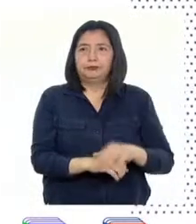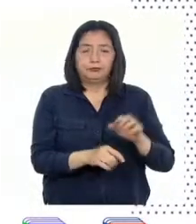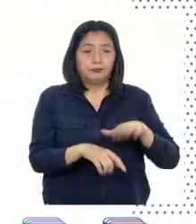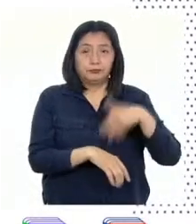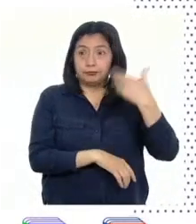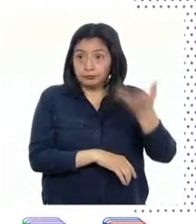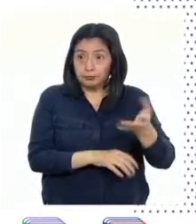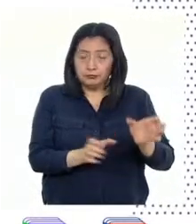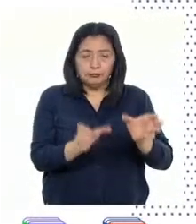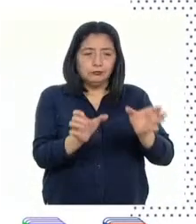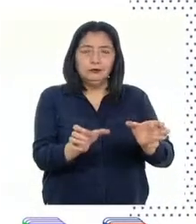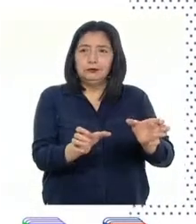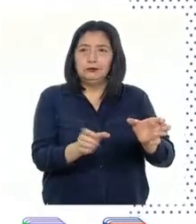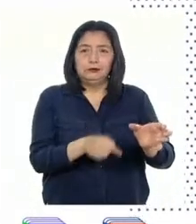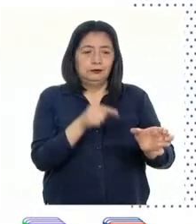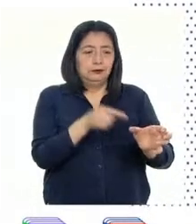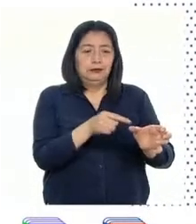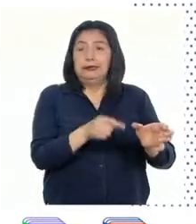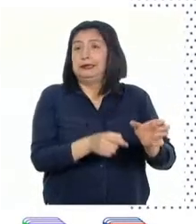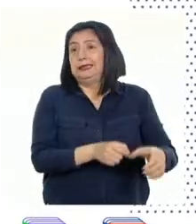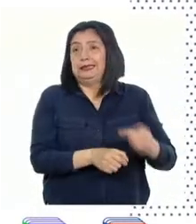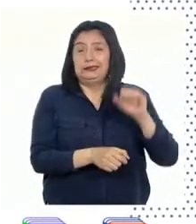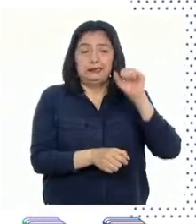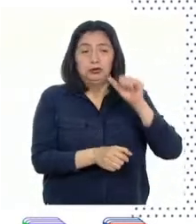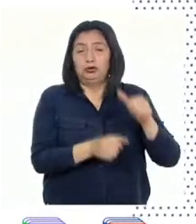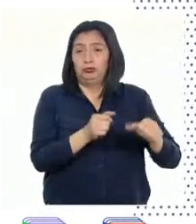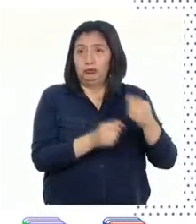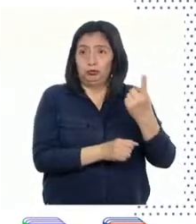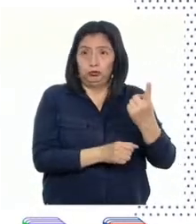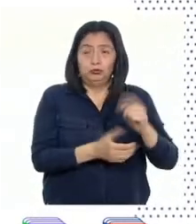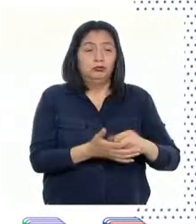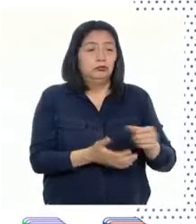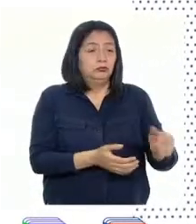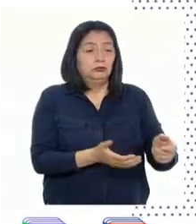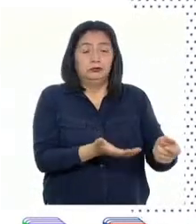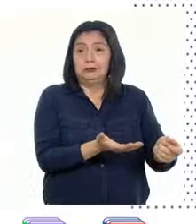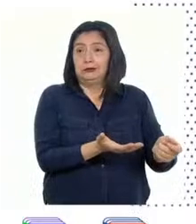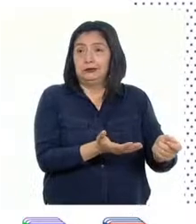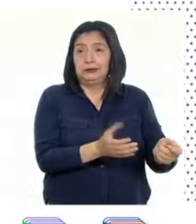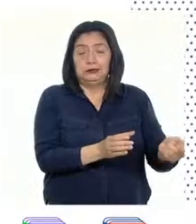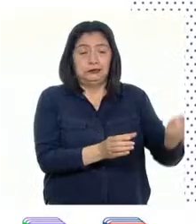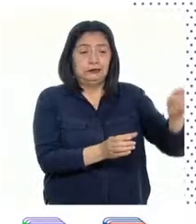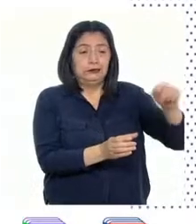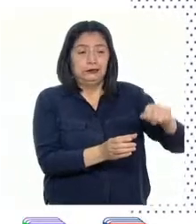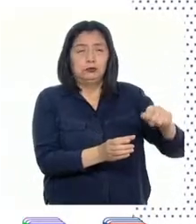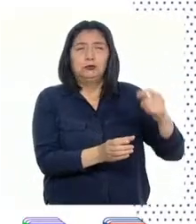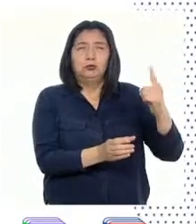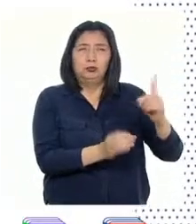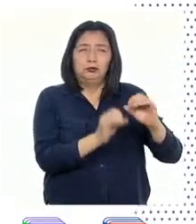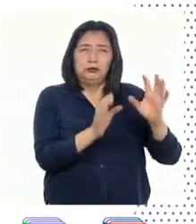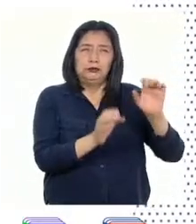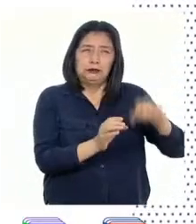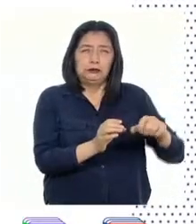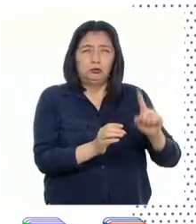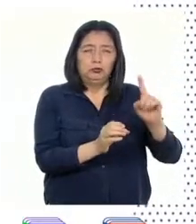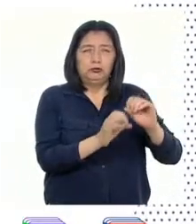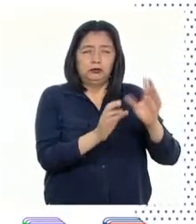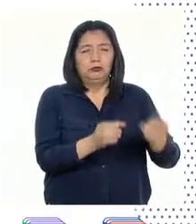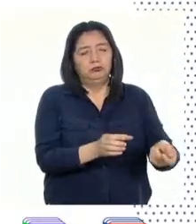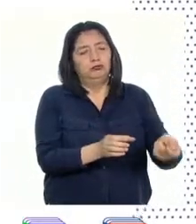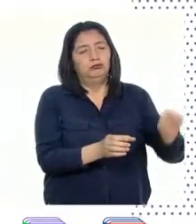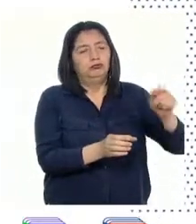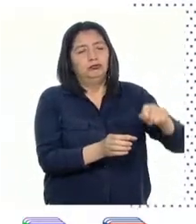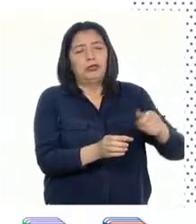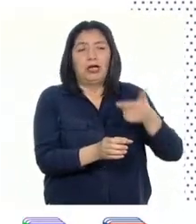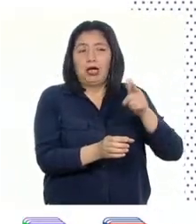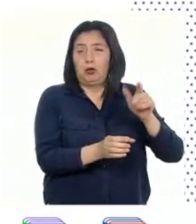Después, a la zanahoria número 1 le regué interdiario agregándole una